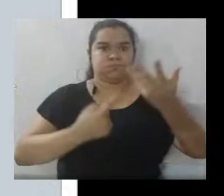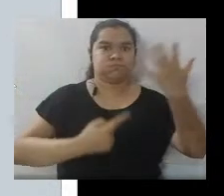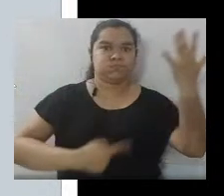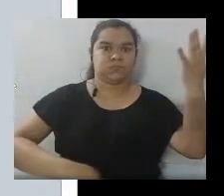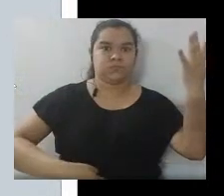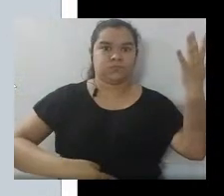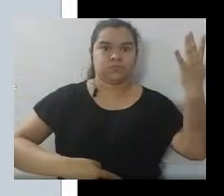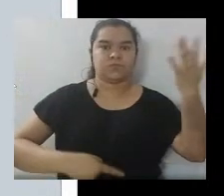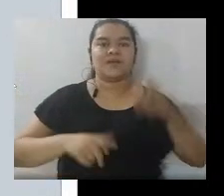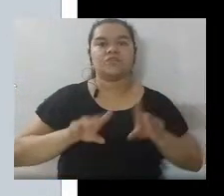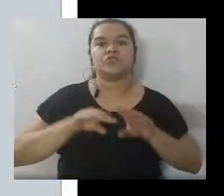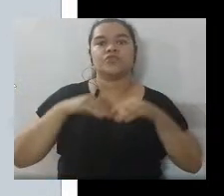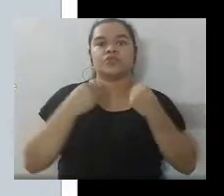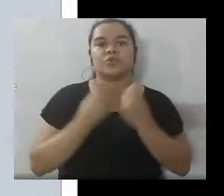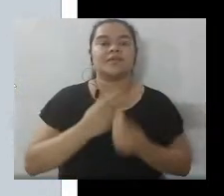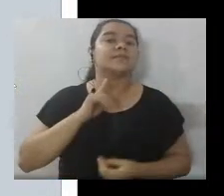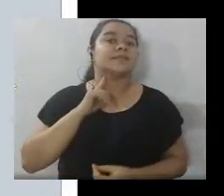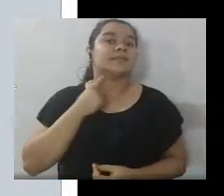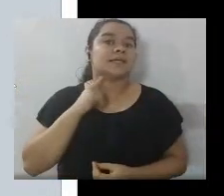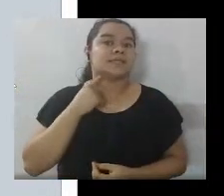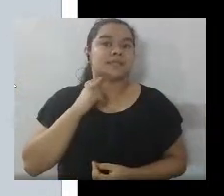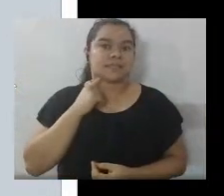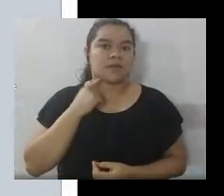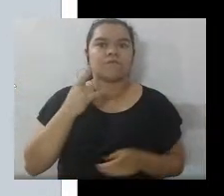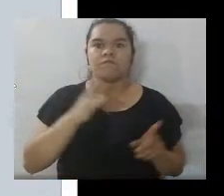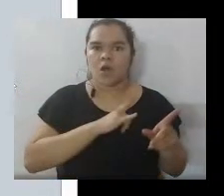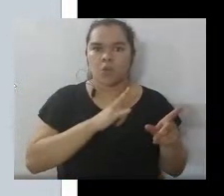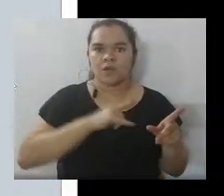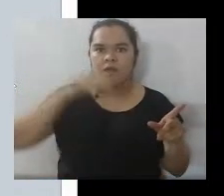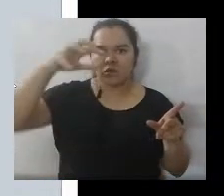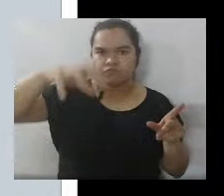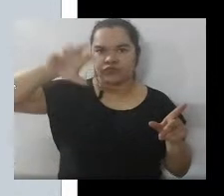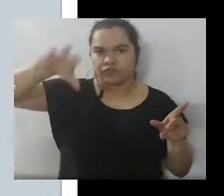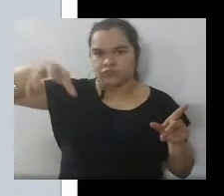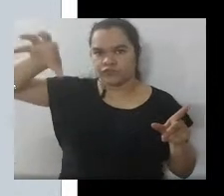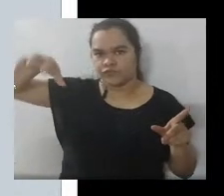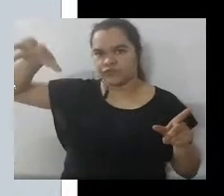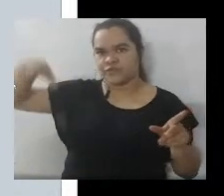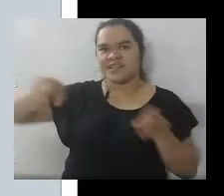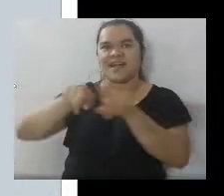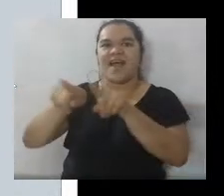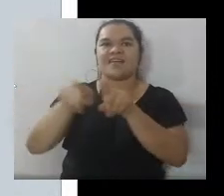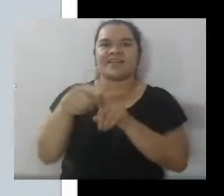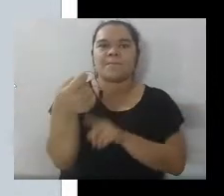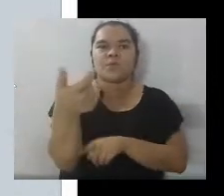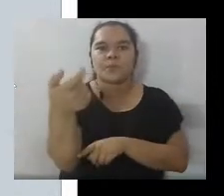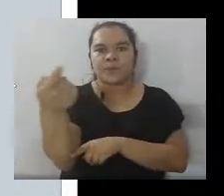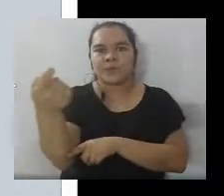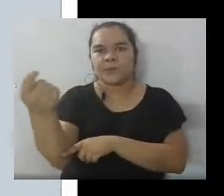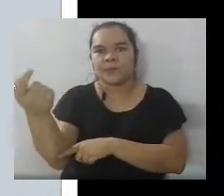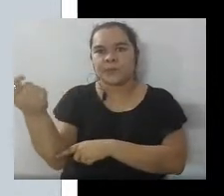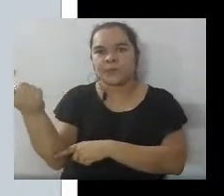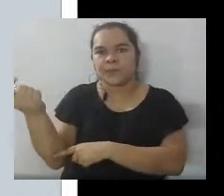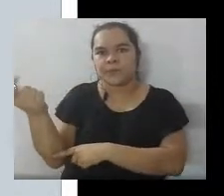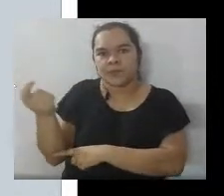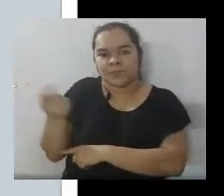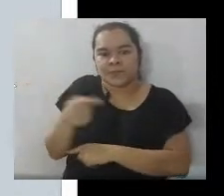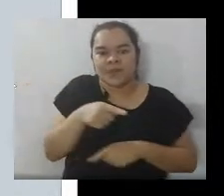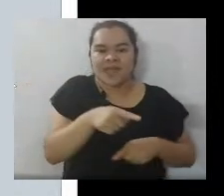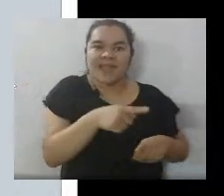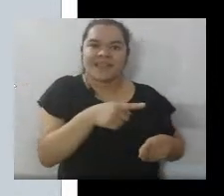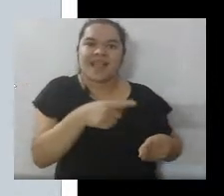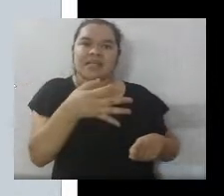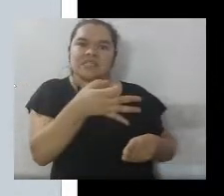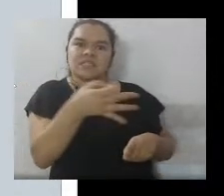digamos, 13 carreras, a diferencia de otras facultades que tiene nuestra universidad. Nosotros somos una estructura muy